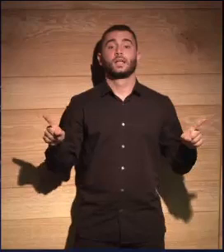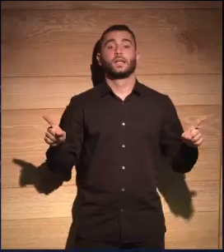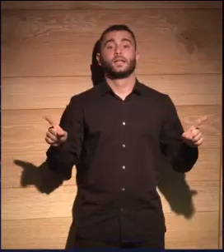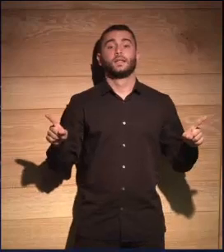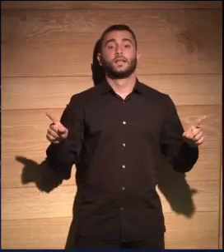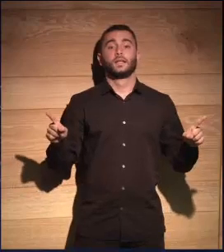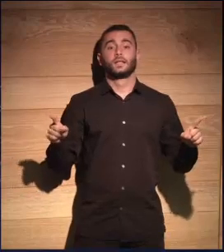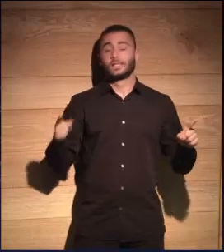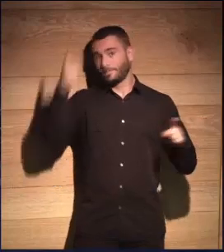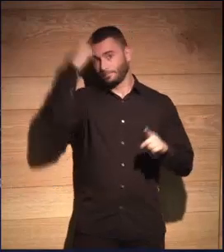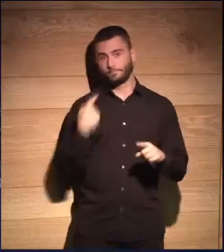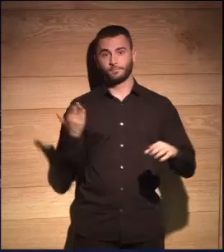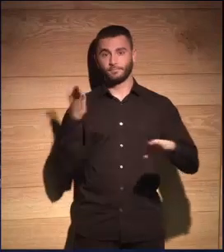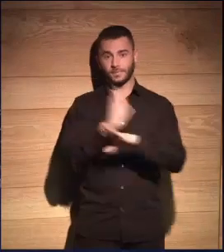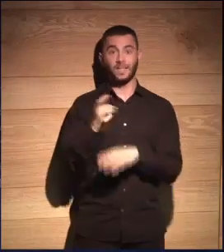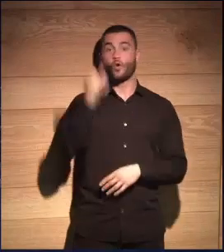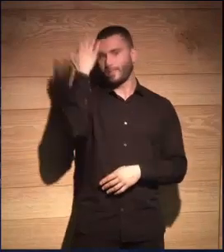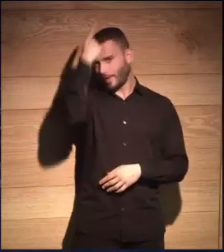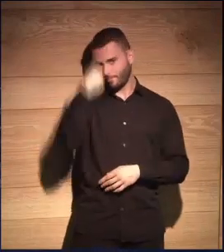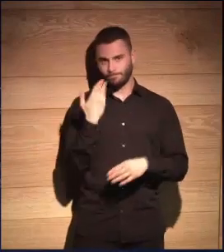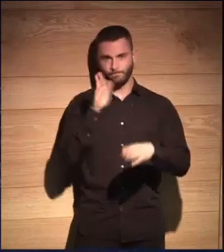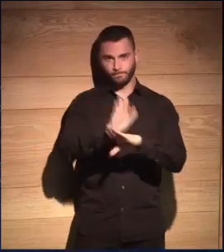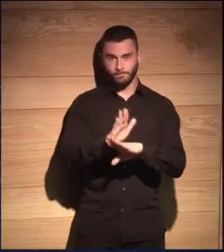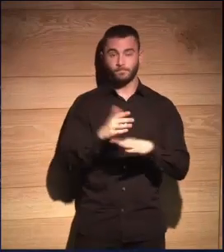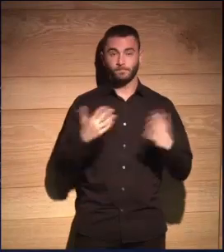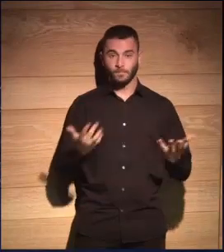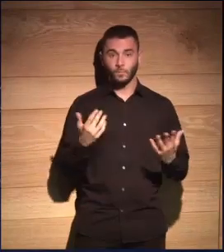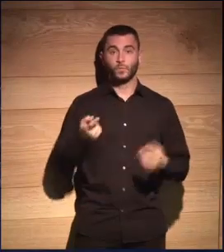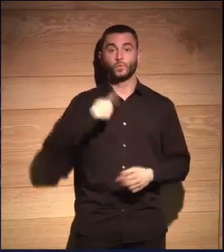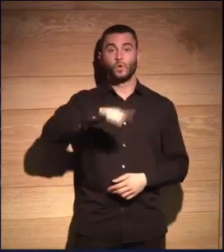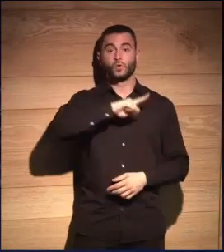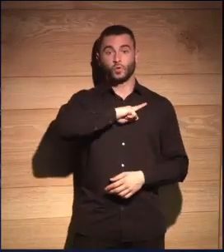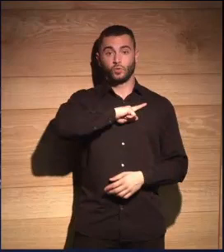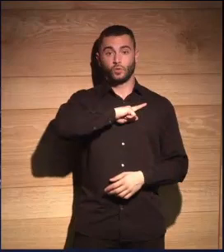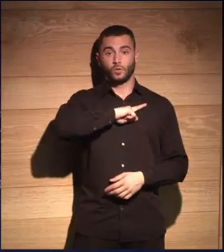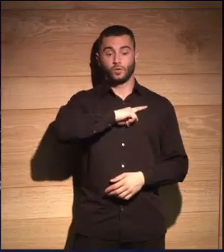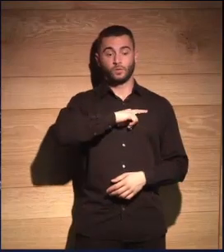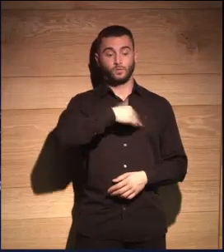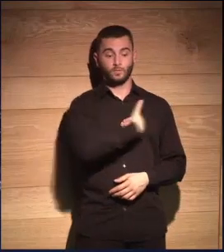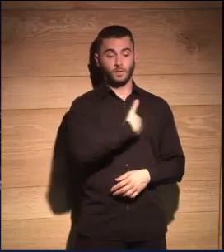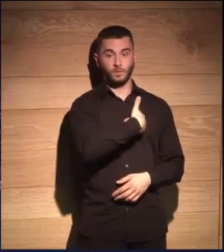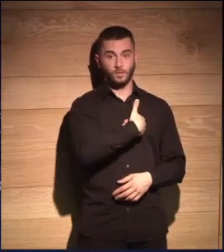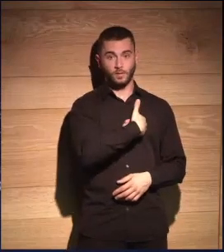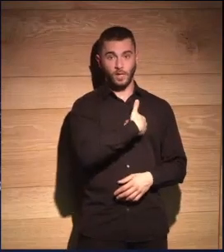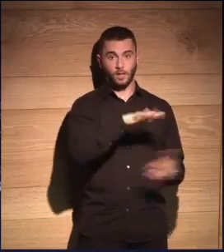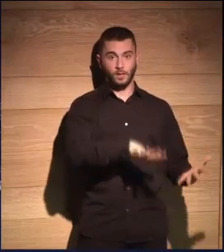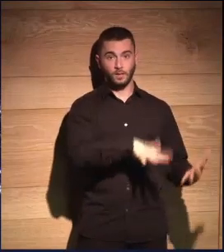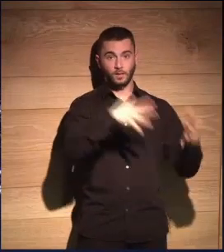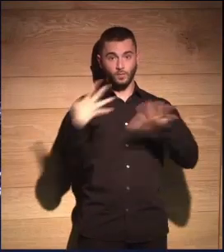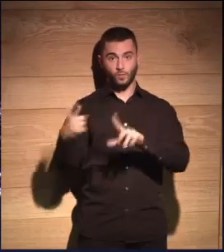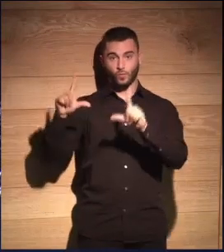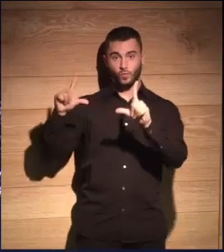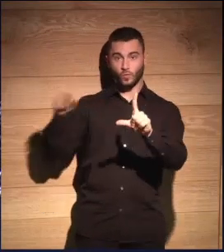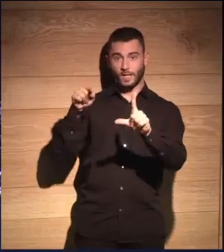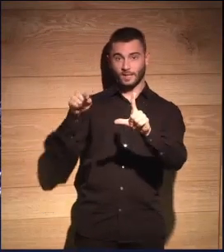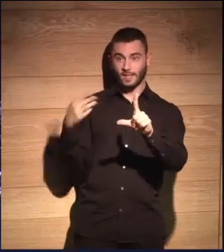una melodía que les representa o que representa esa idea, de tal modo que nosotros podemos hacer presente a ese personaje en una escena en la que el